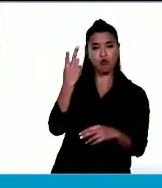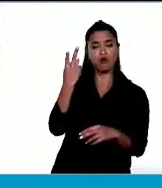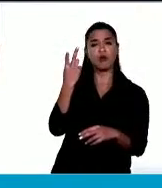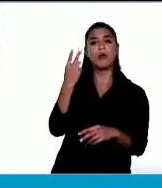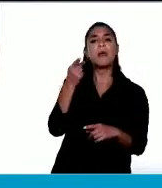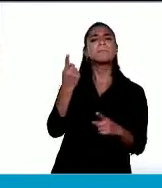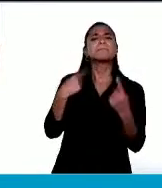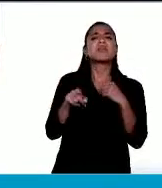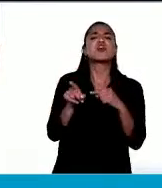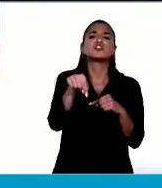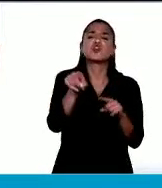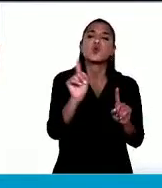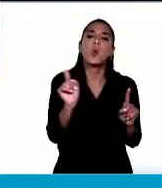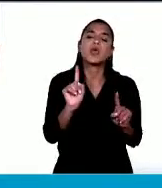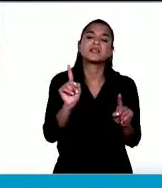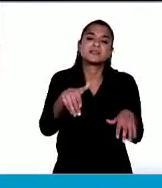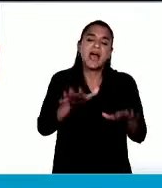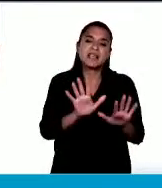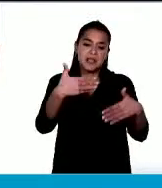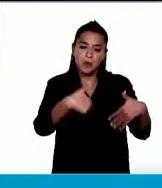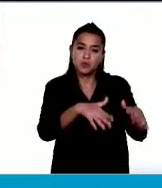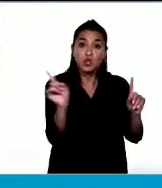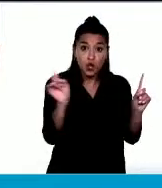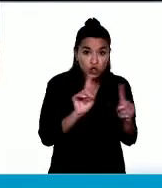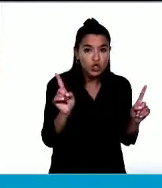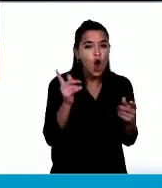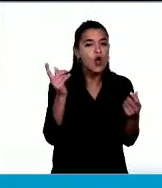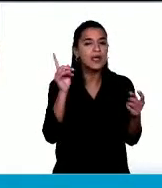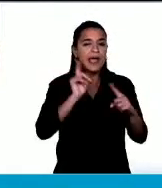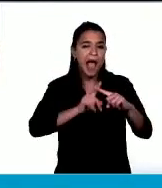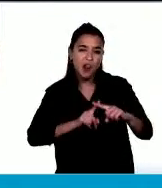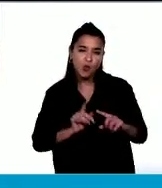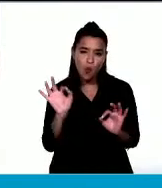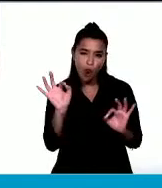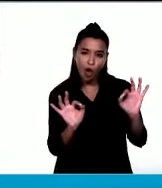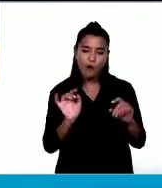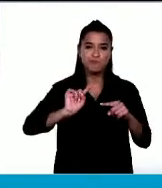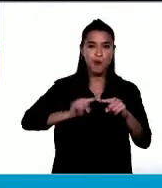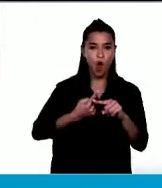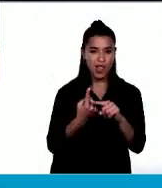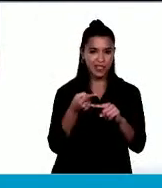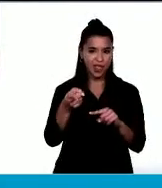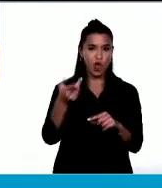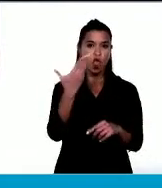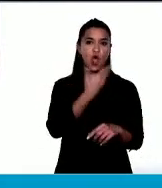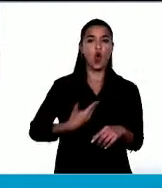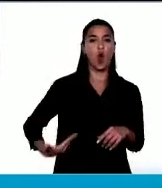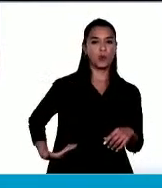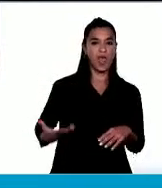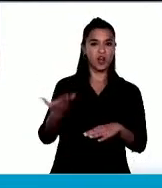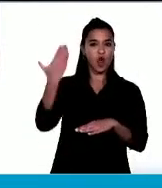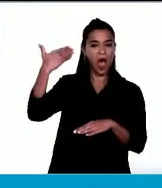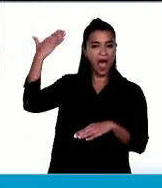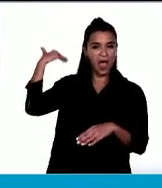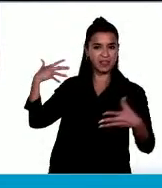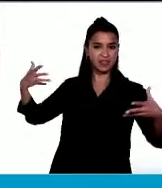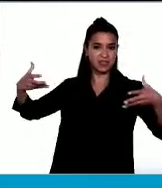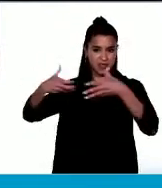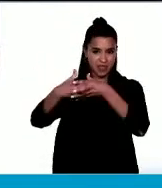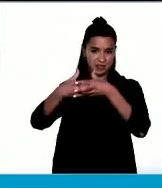Pero esto no fue un acto irracional, sino que fue un frío cálculo político de la burocracia gobernante en la antigua Unión